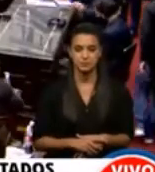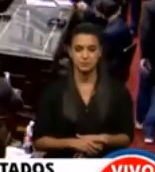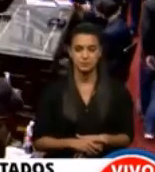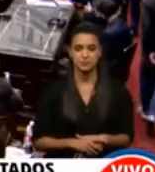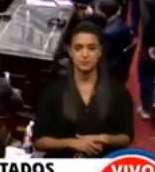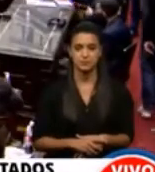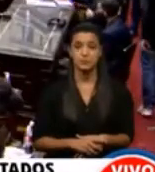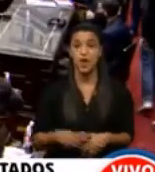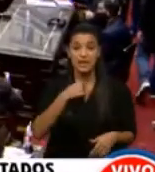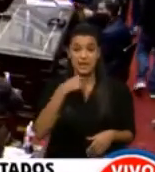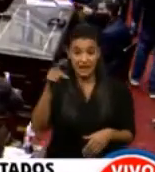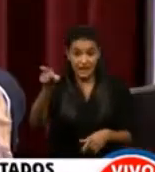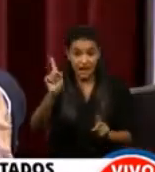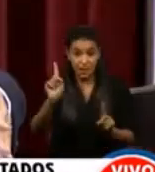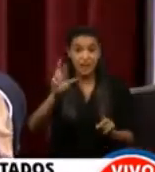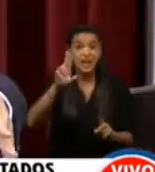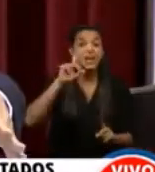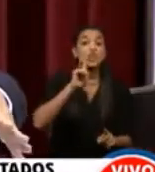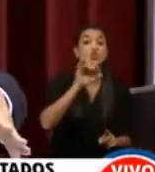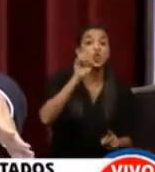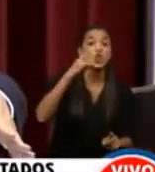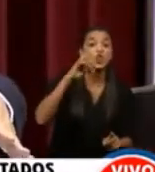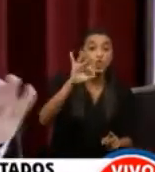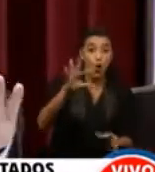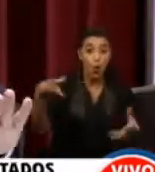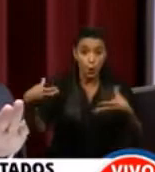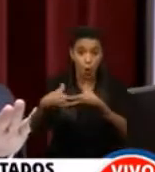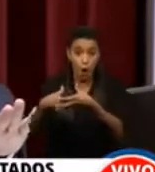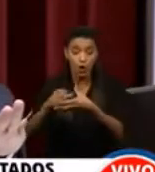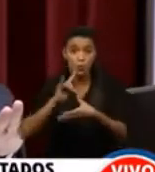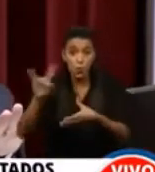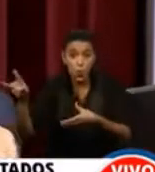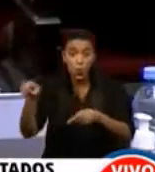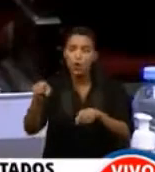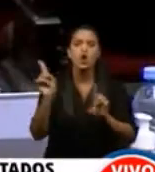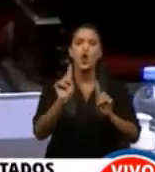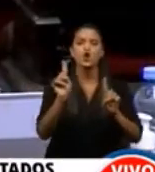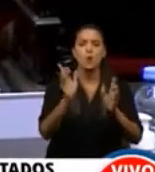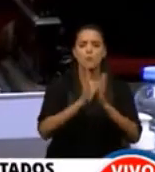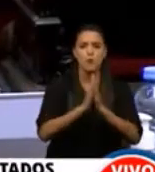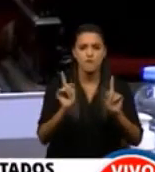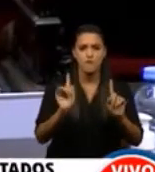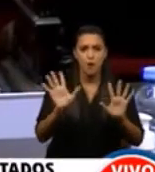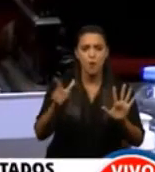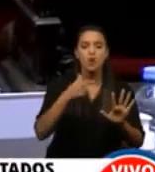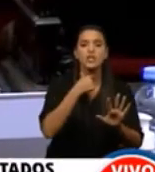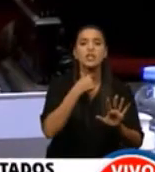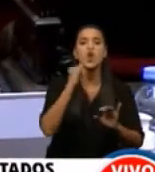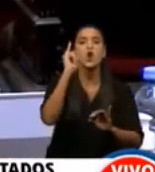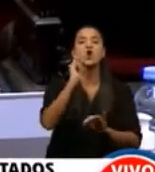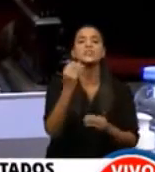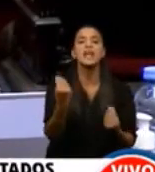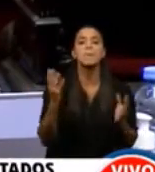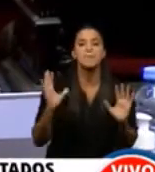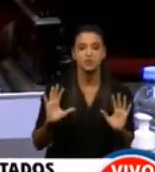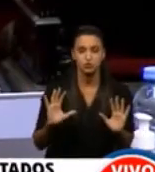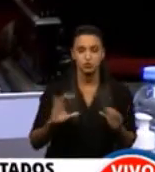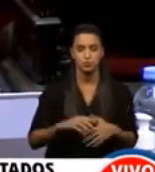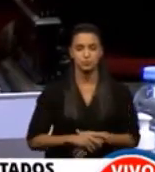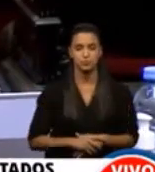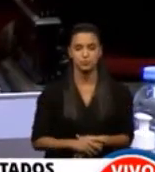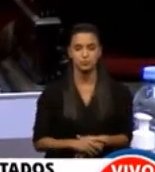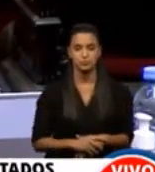hola quieres ser usted diputado ritondo el nombre del bloque no no por favor ahora quiero contar lo que sucedió